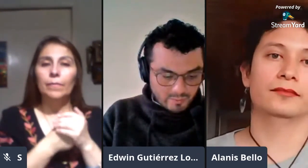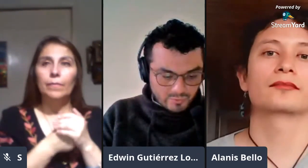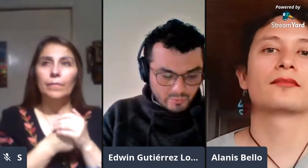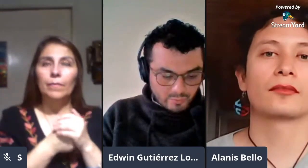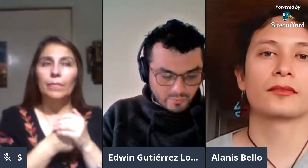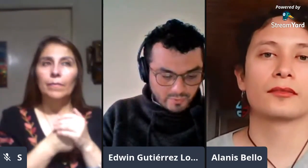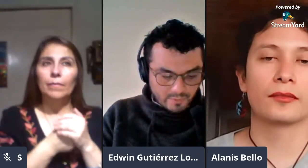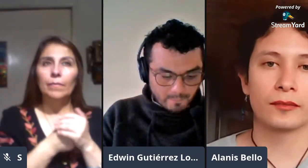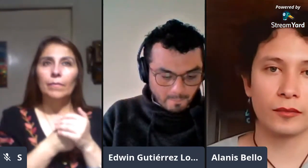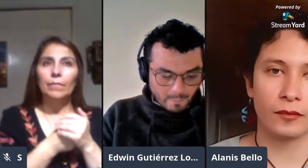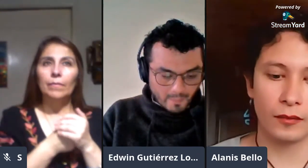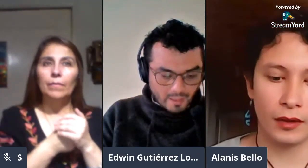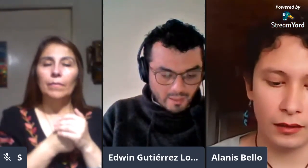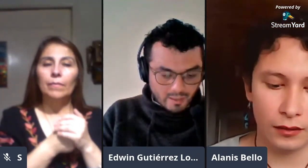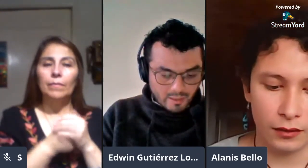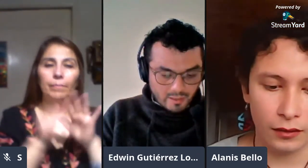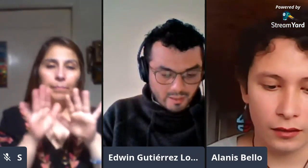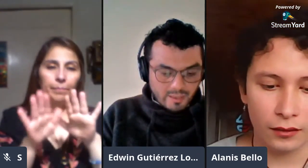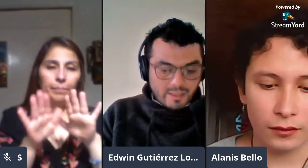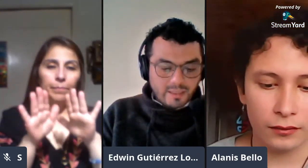Ya, regálame un segundo, profe.